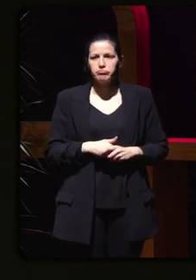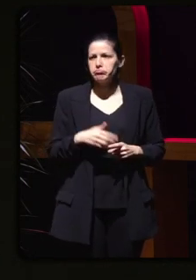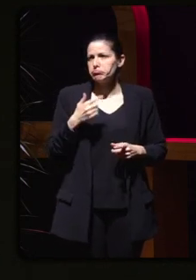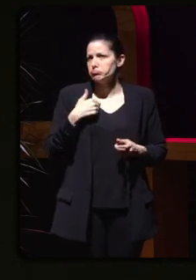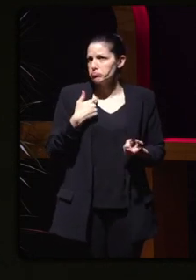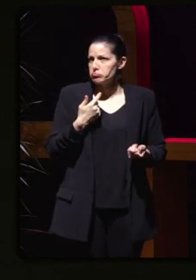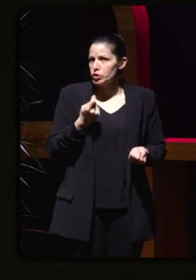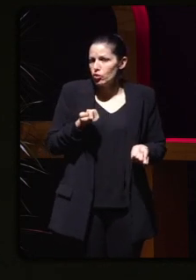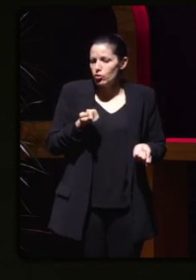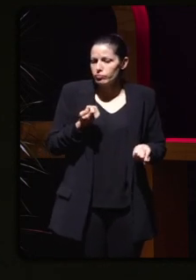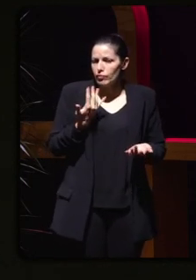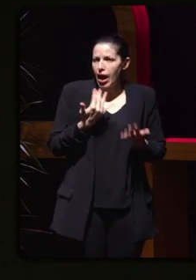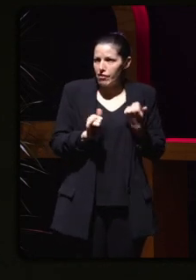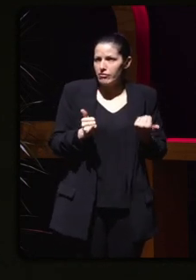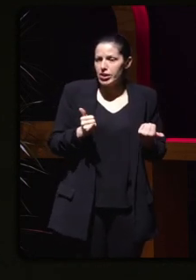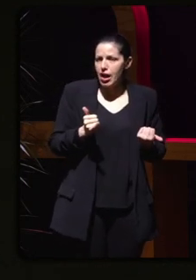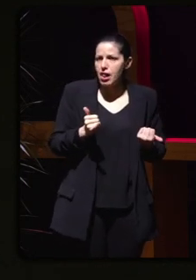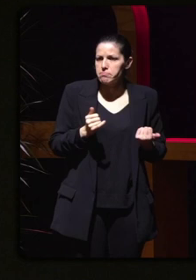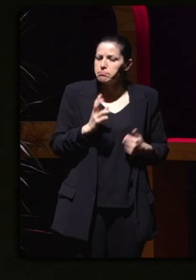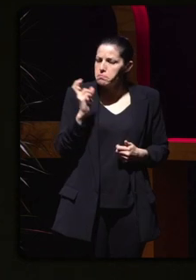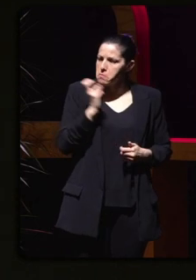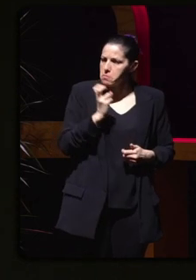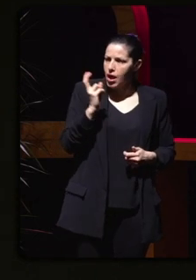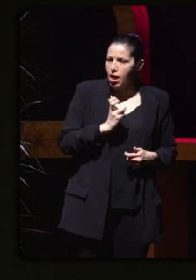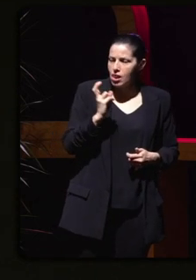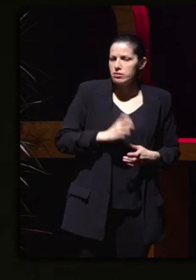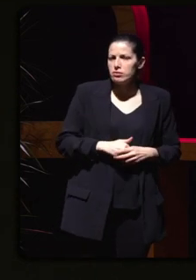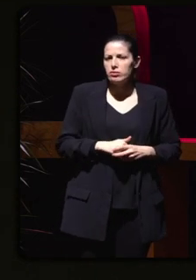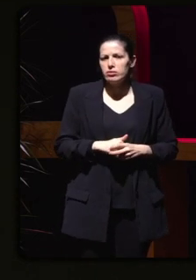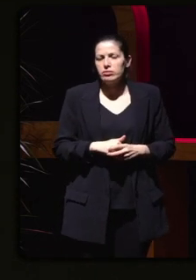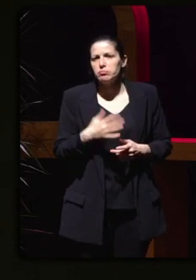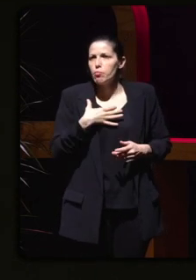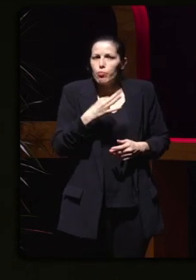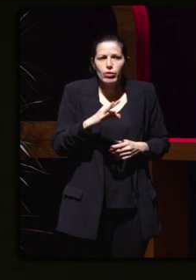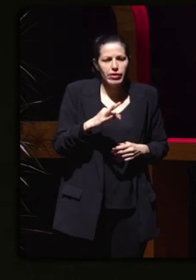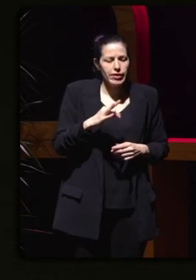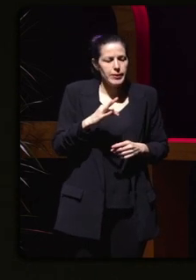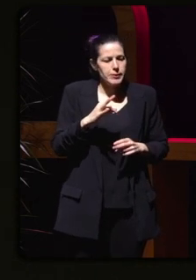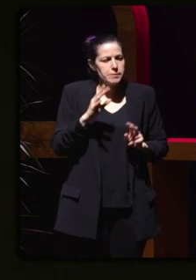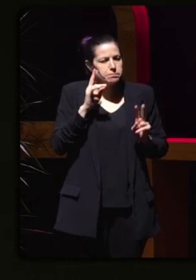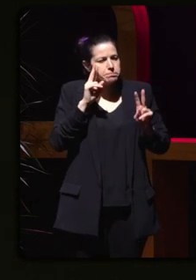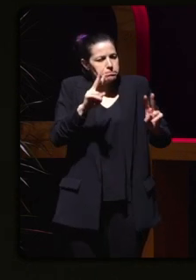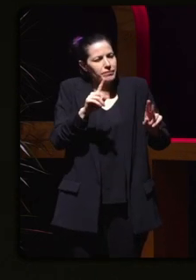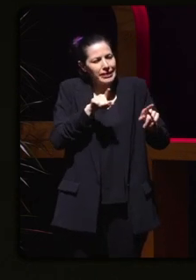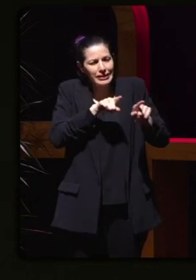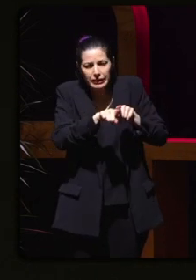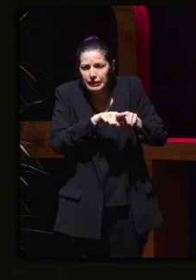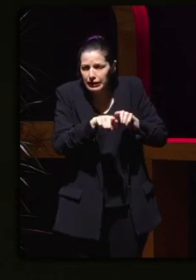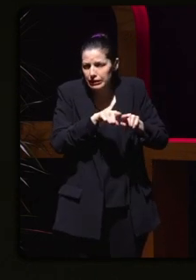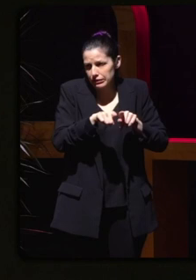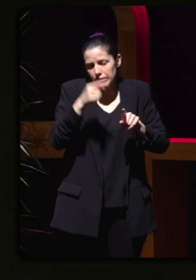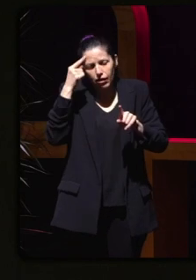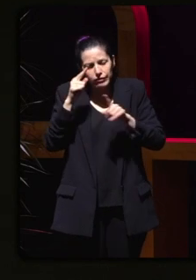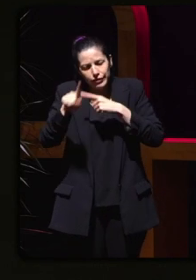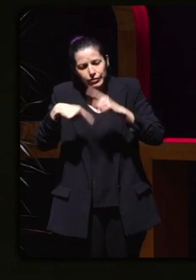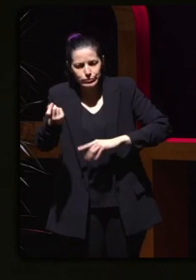resulta muy útil en los dos sentidos me resulta muy útil tener la mirada crítica a la hora de escribir tele